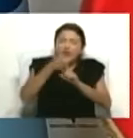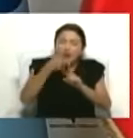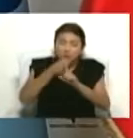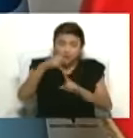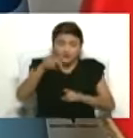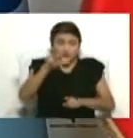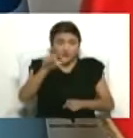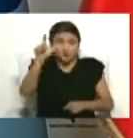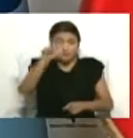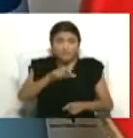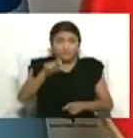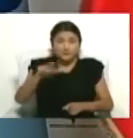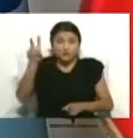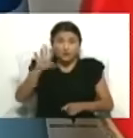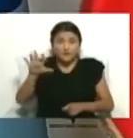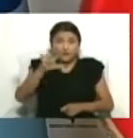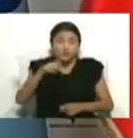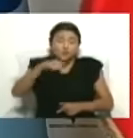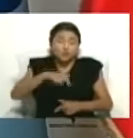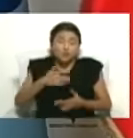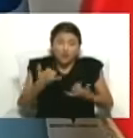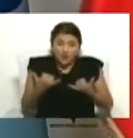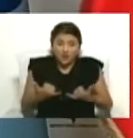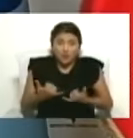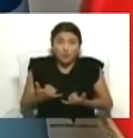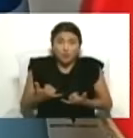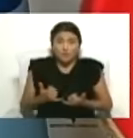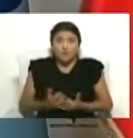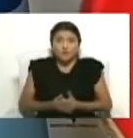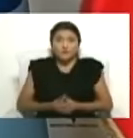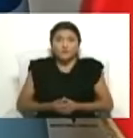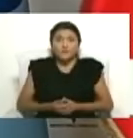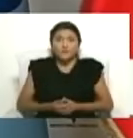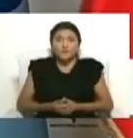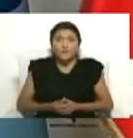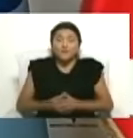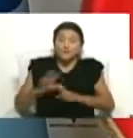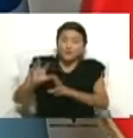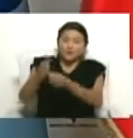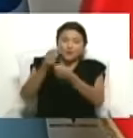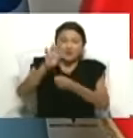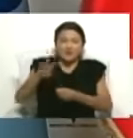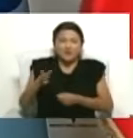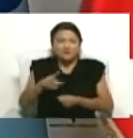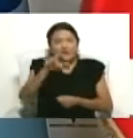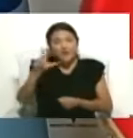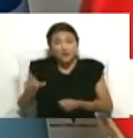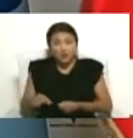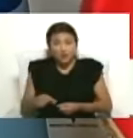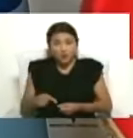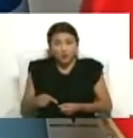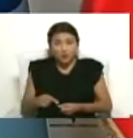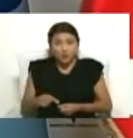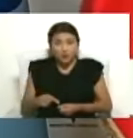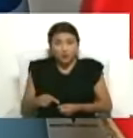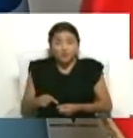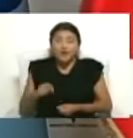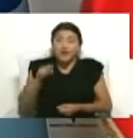soberana de nuestro Estado y de nuestro pueblo por el Esequibo, que tuvo como